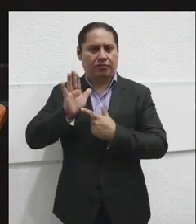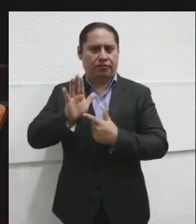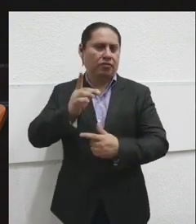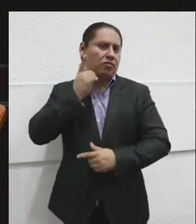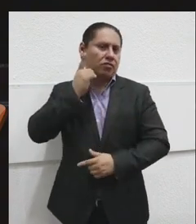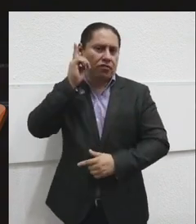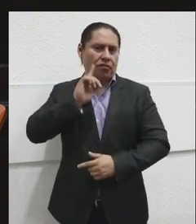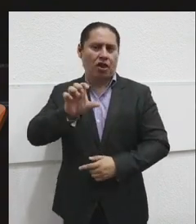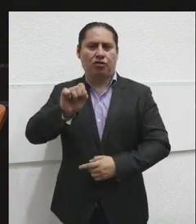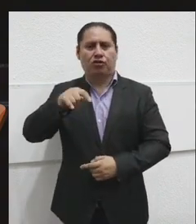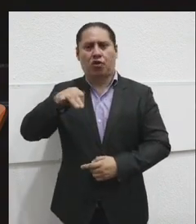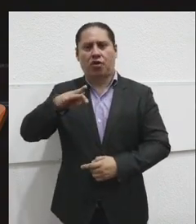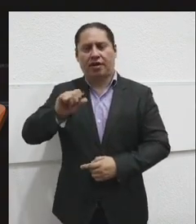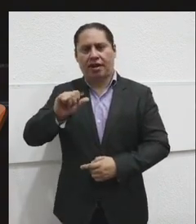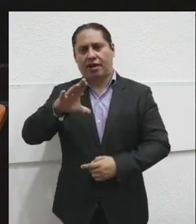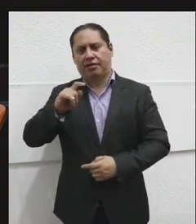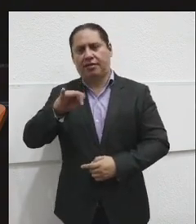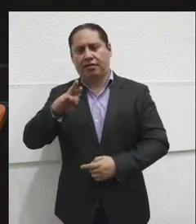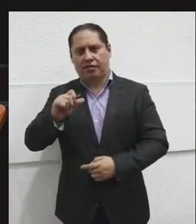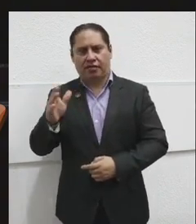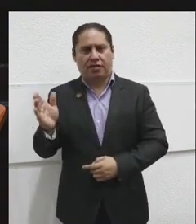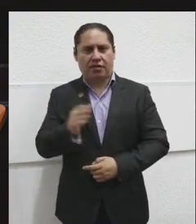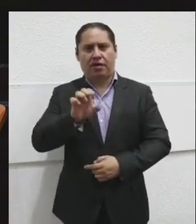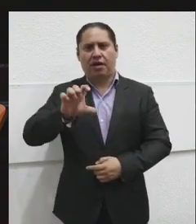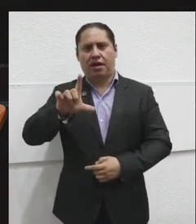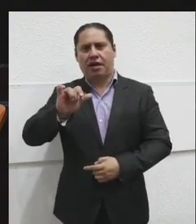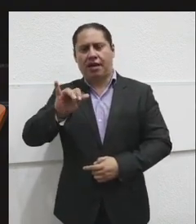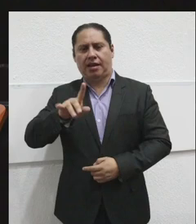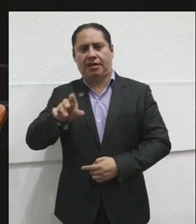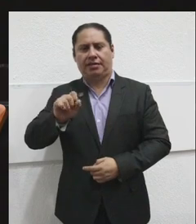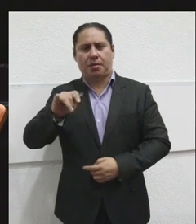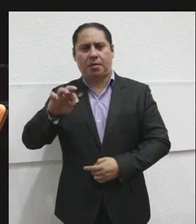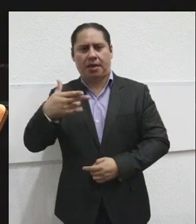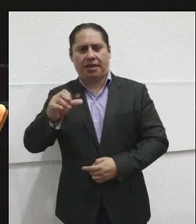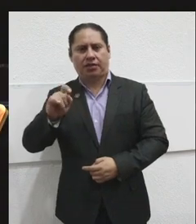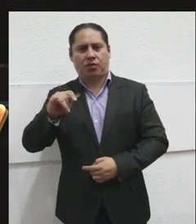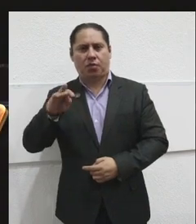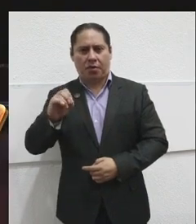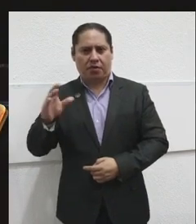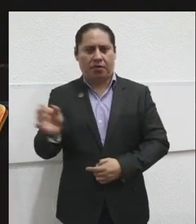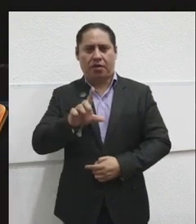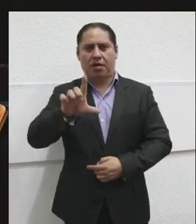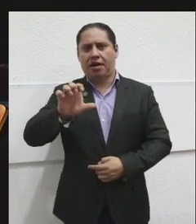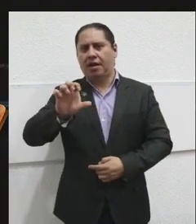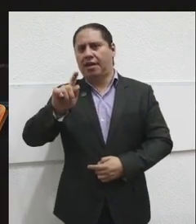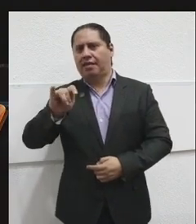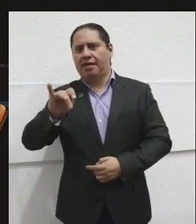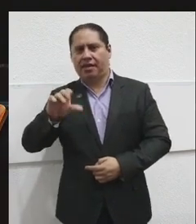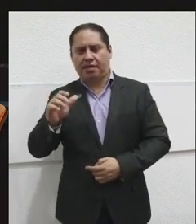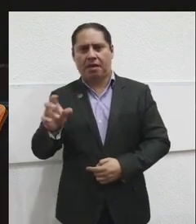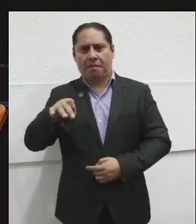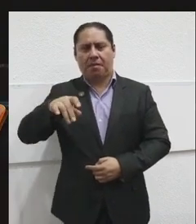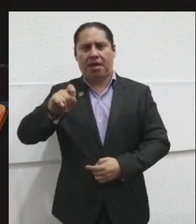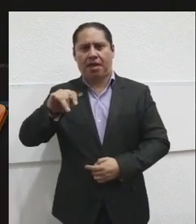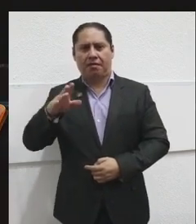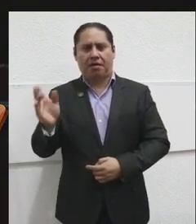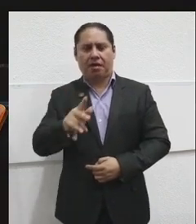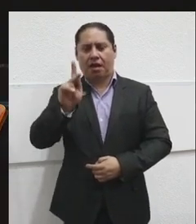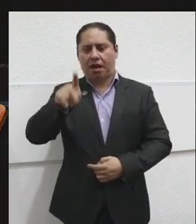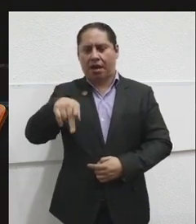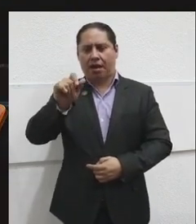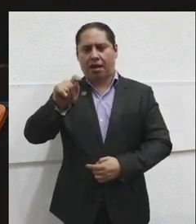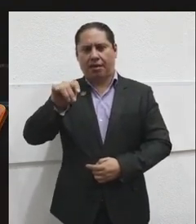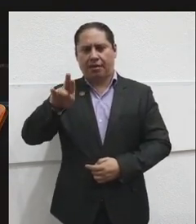diputadas Sonia Catalina Álvarez, Elizabeth Escobedo Morales, Leticia Méndez Incín, Karina Margarita del